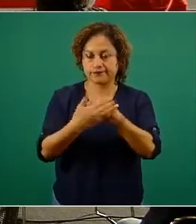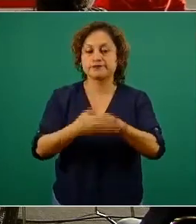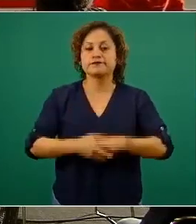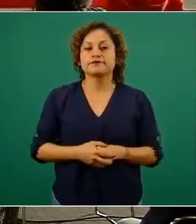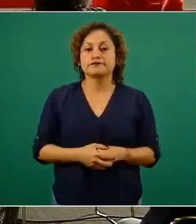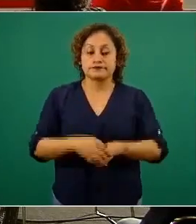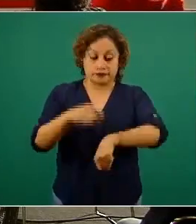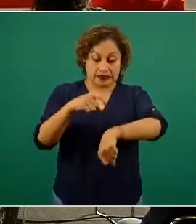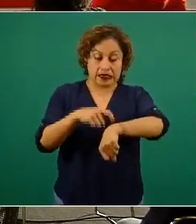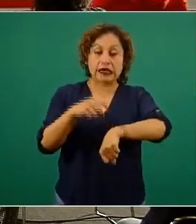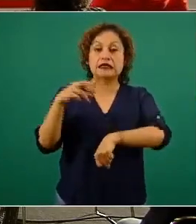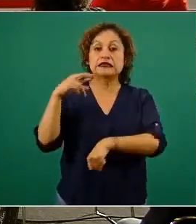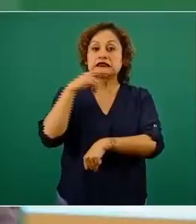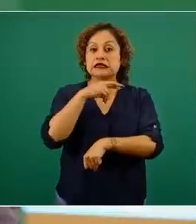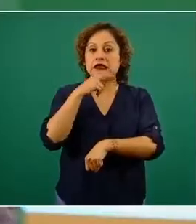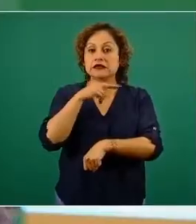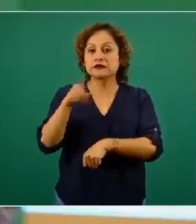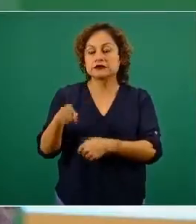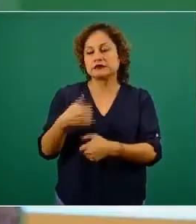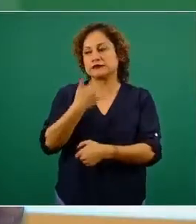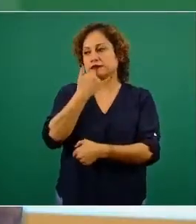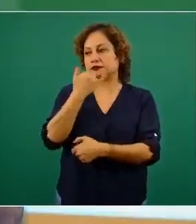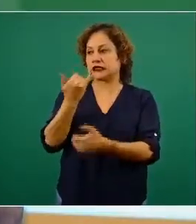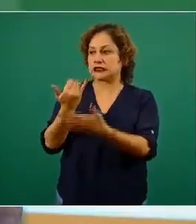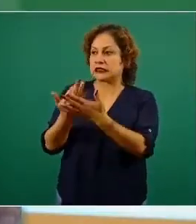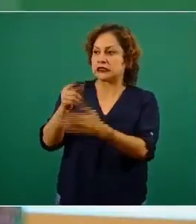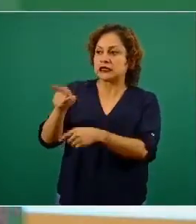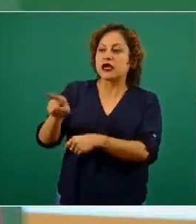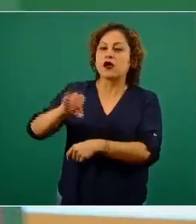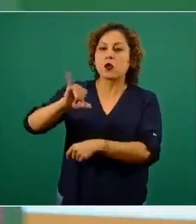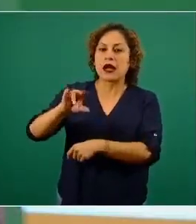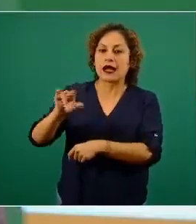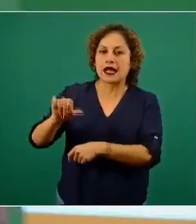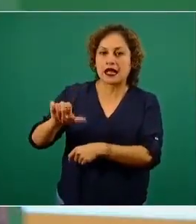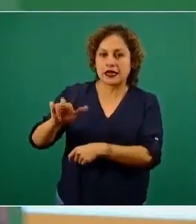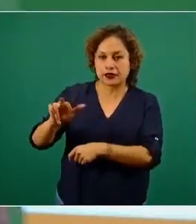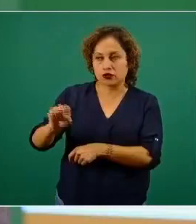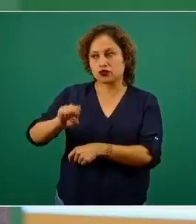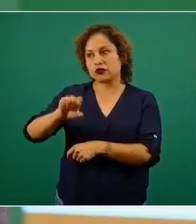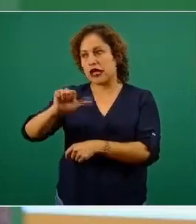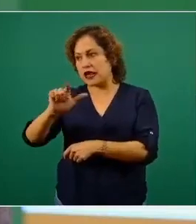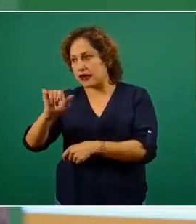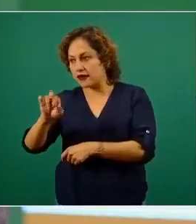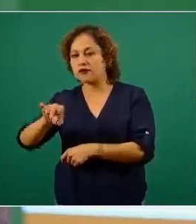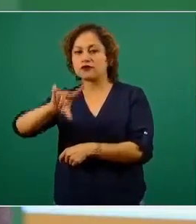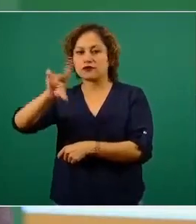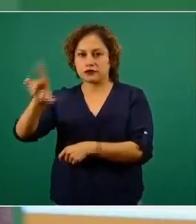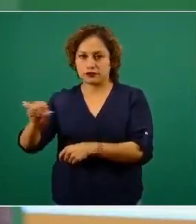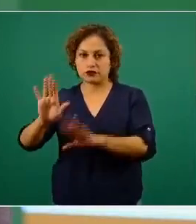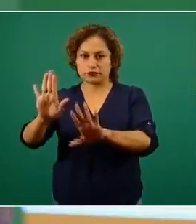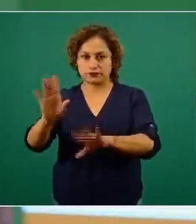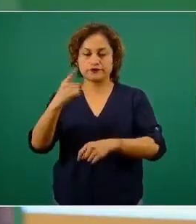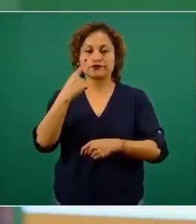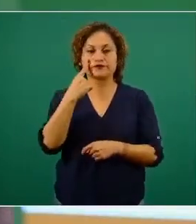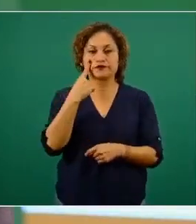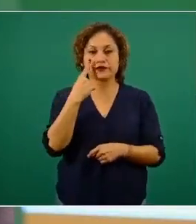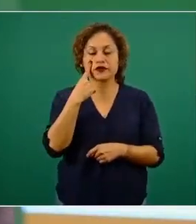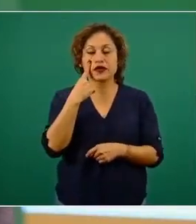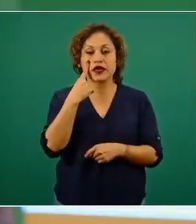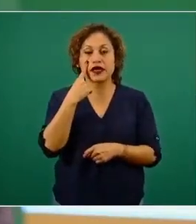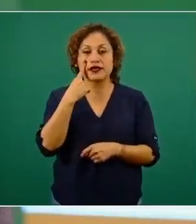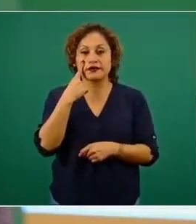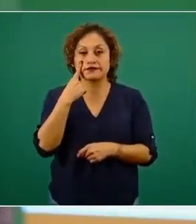quedan, y quedará pendiente Juan Carlos y Alejandro, los otros elementos que están fuera de COVID, pero son de